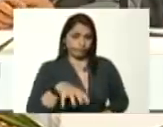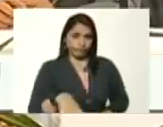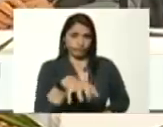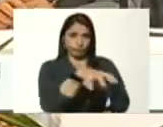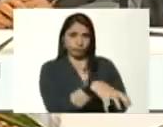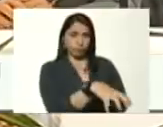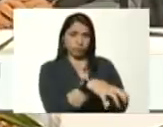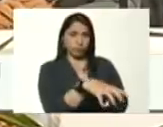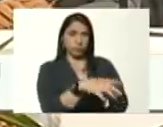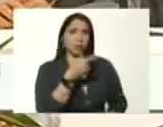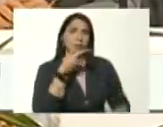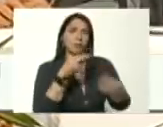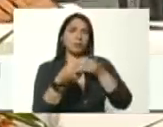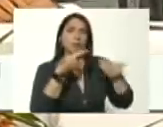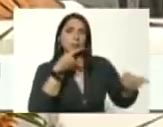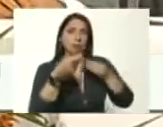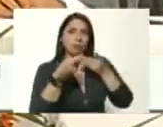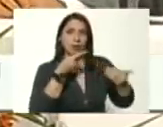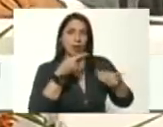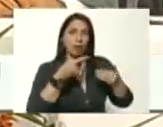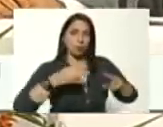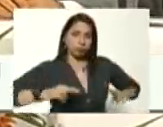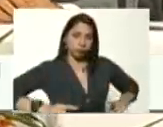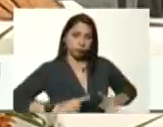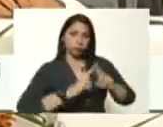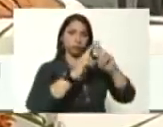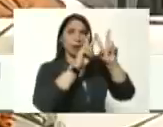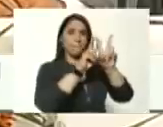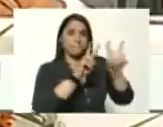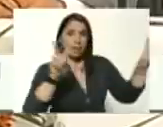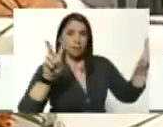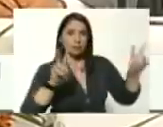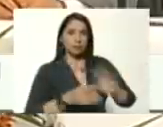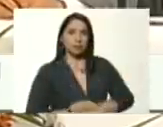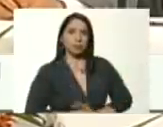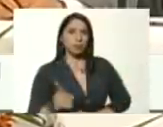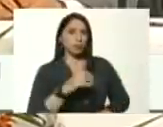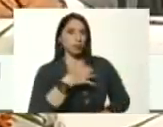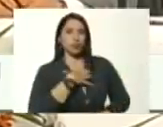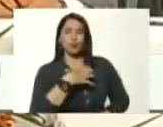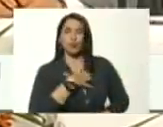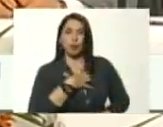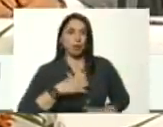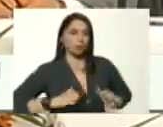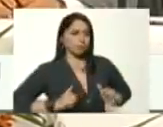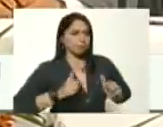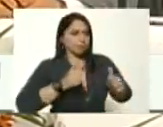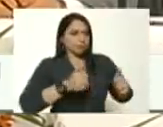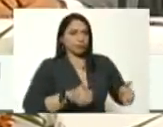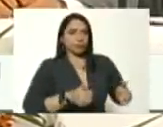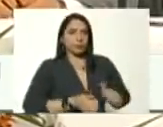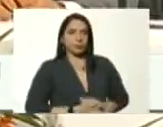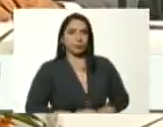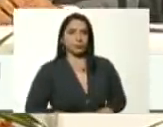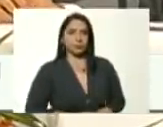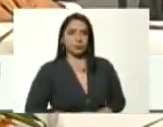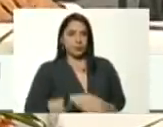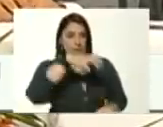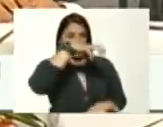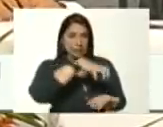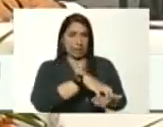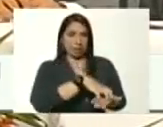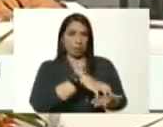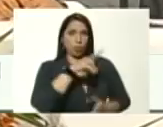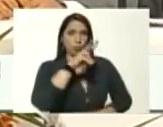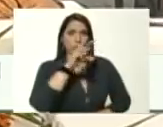del diálogo la reconciliación y la paz no puede iniciar sino en el estado bicentenario